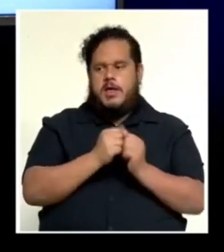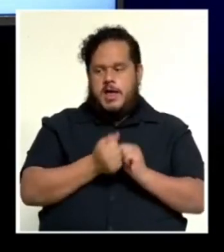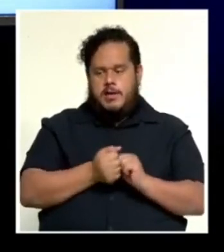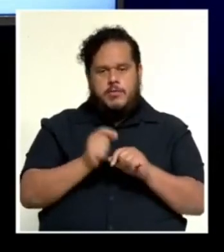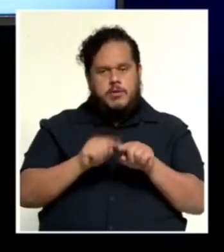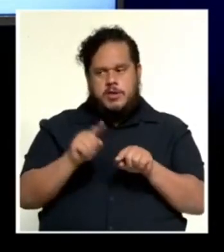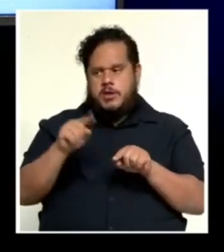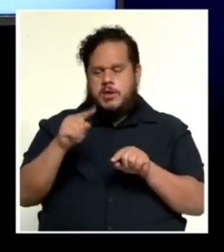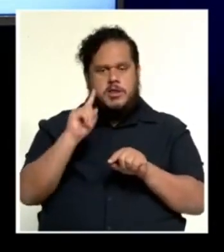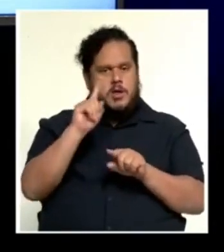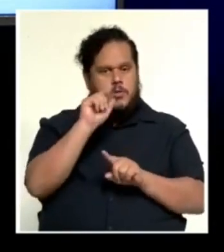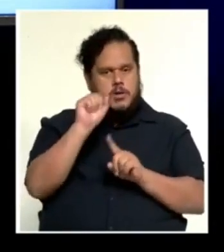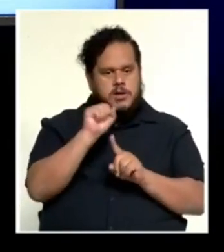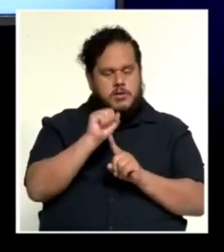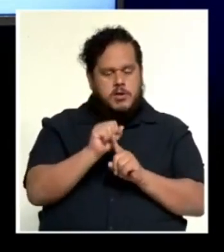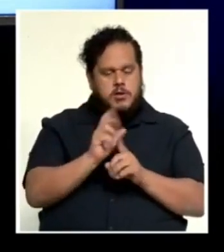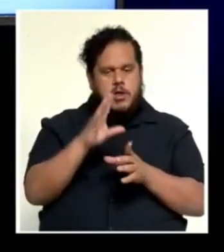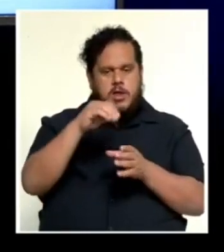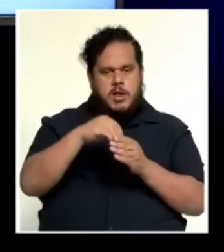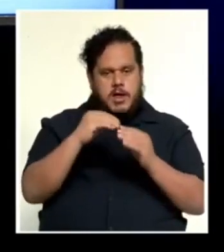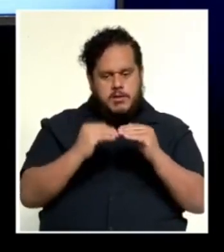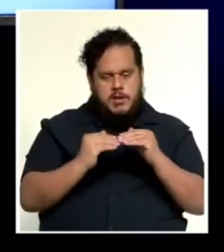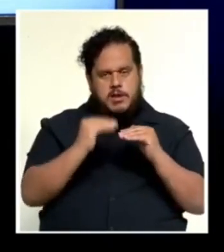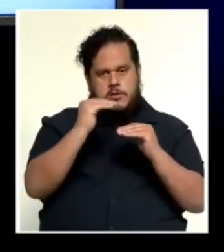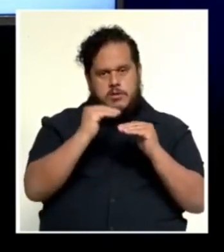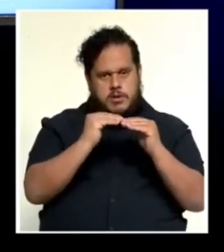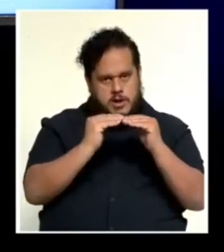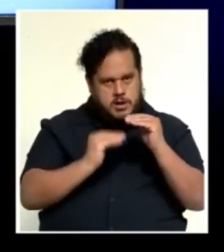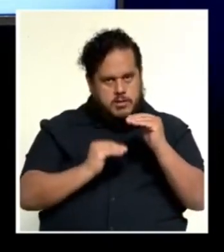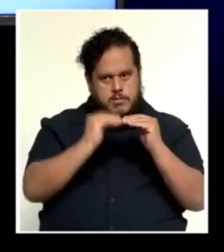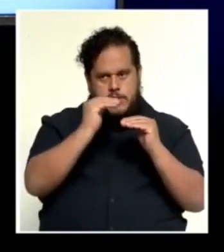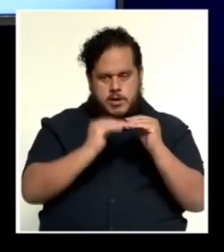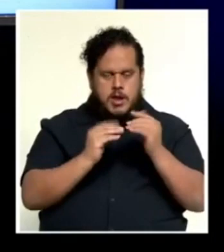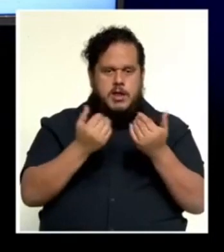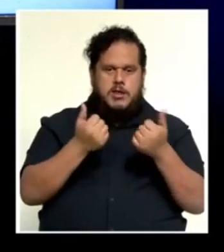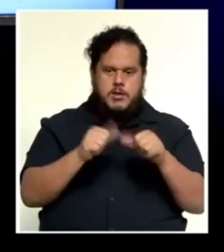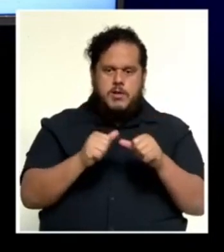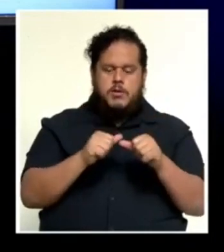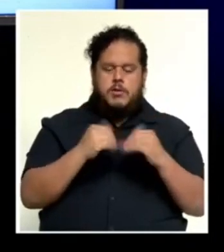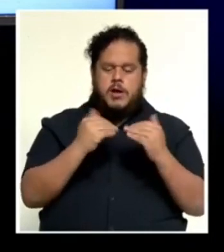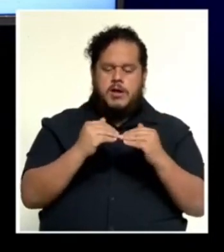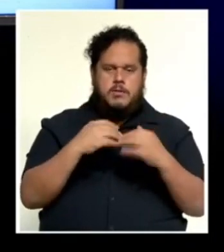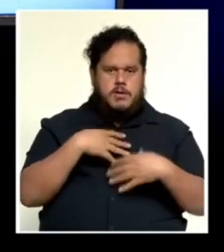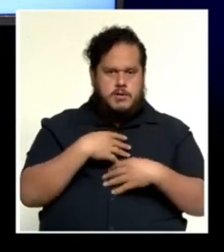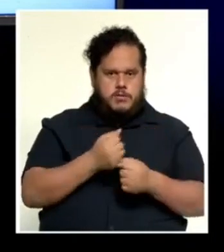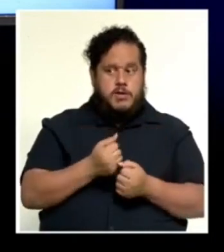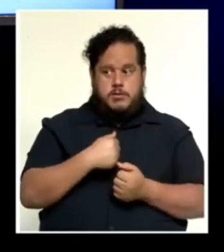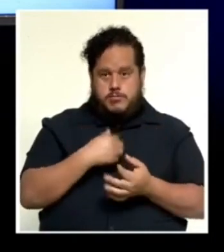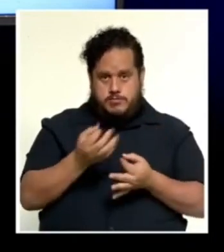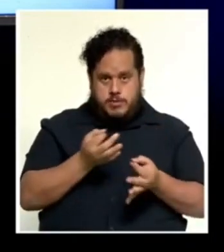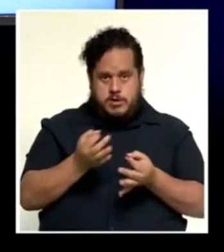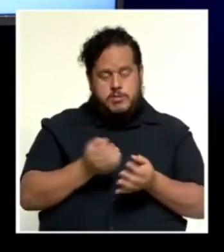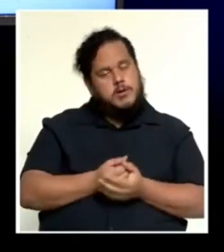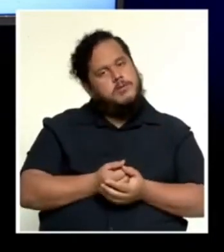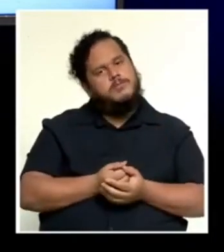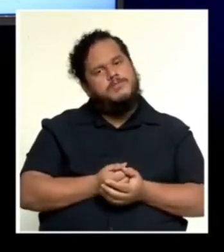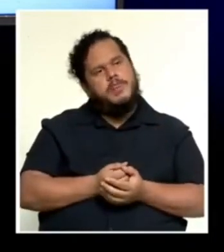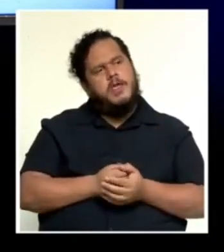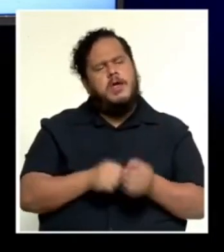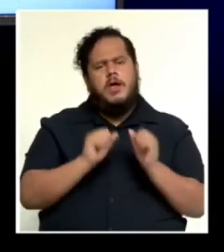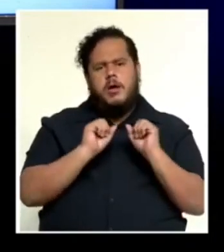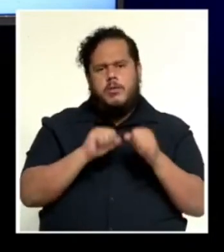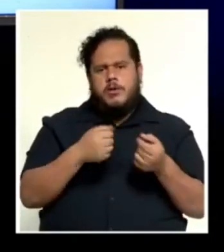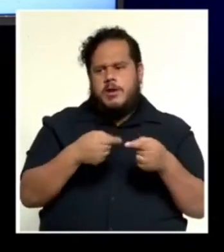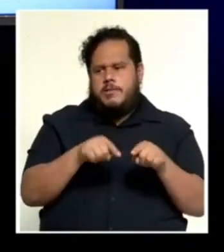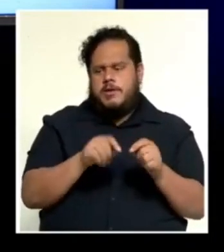un fenómeno que cabe dentro del margen de error según un determinado nivel de confianza. Y me explico. Podría